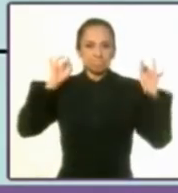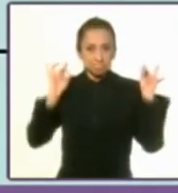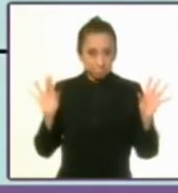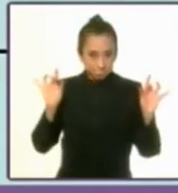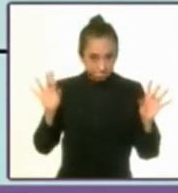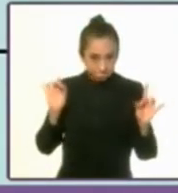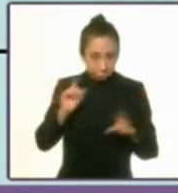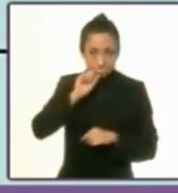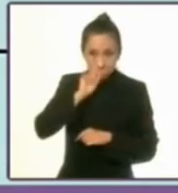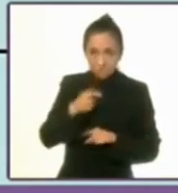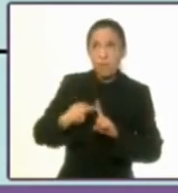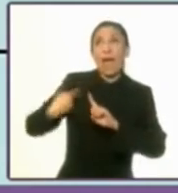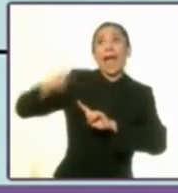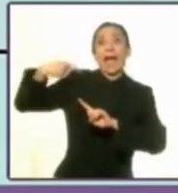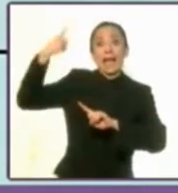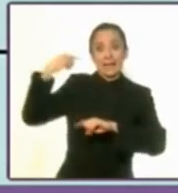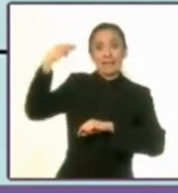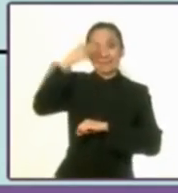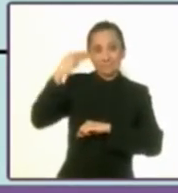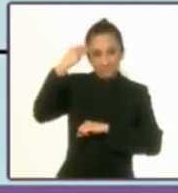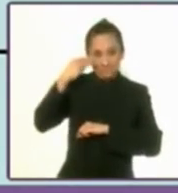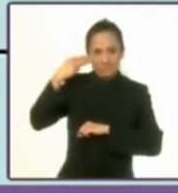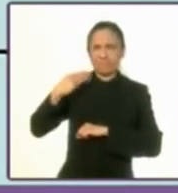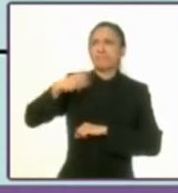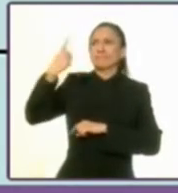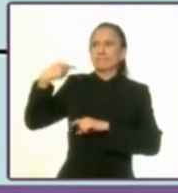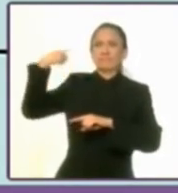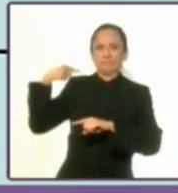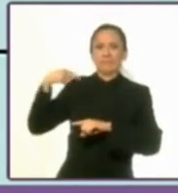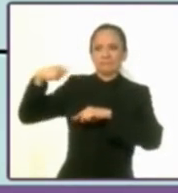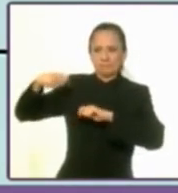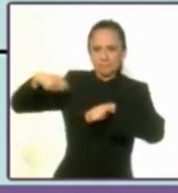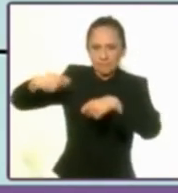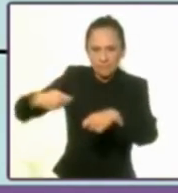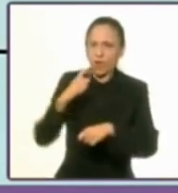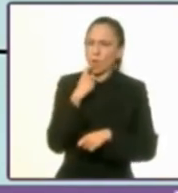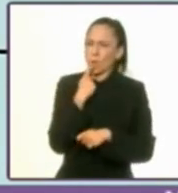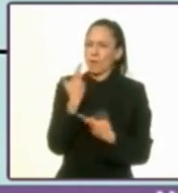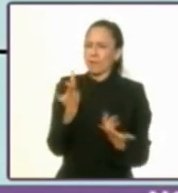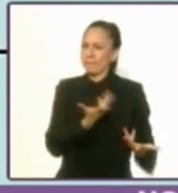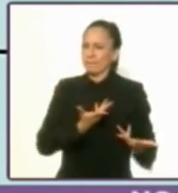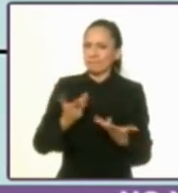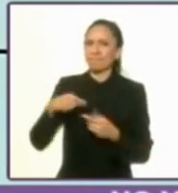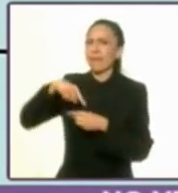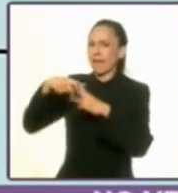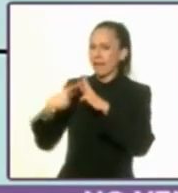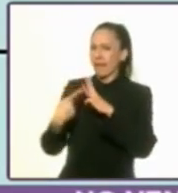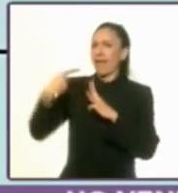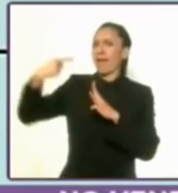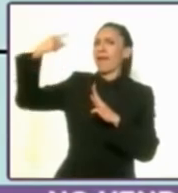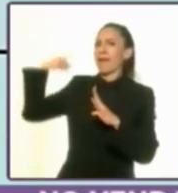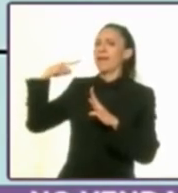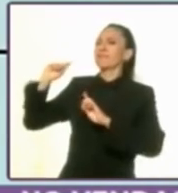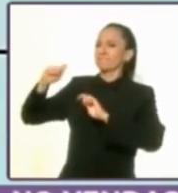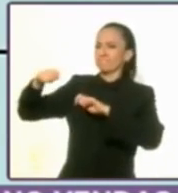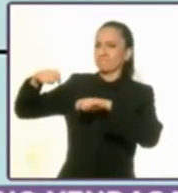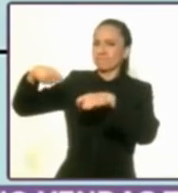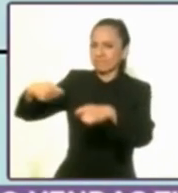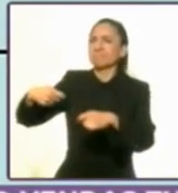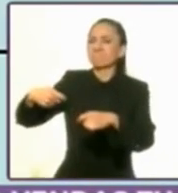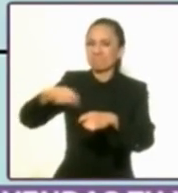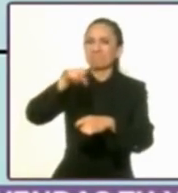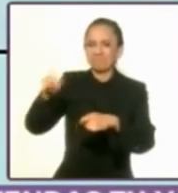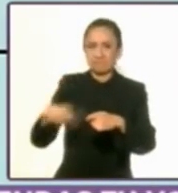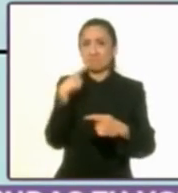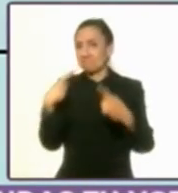es nieto de lópez obrador ellos son los que decidieron quién sería el gobernante en este último sexenio